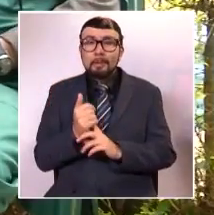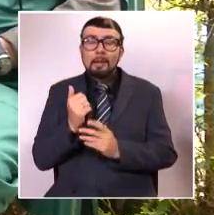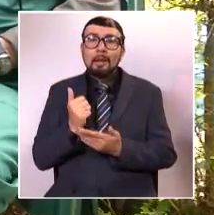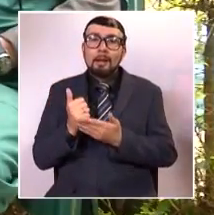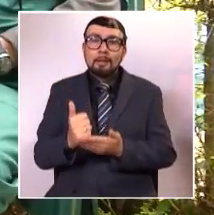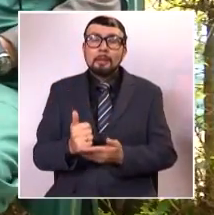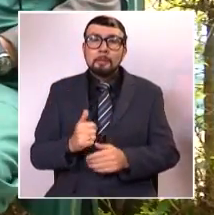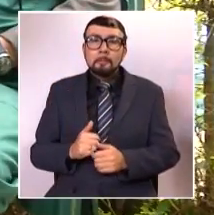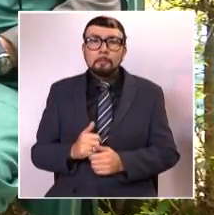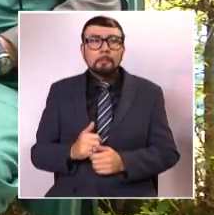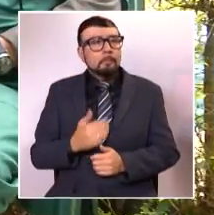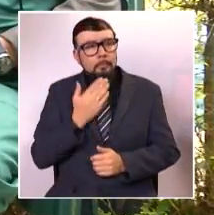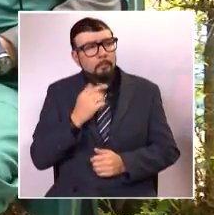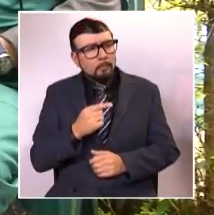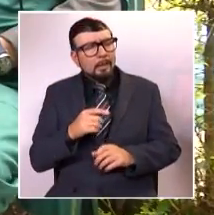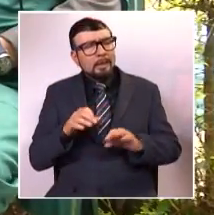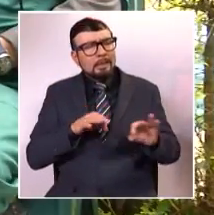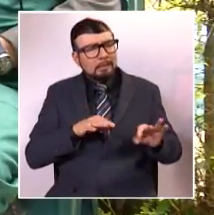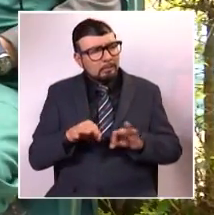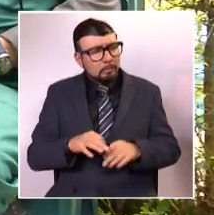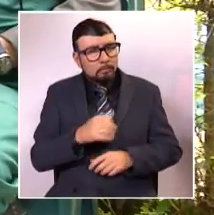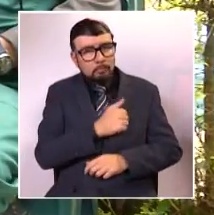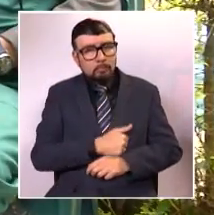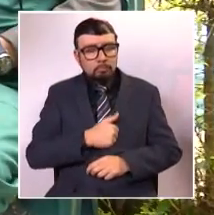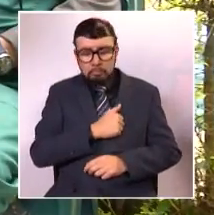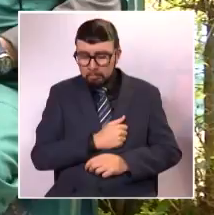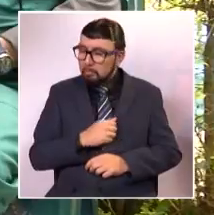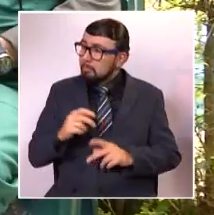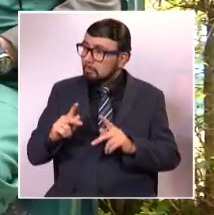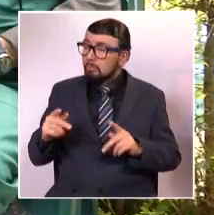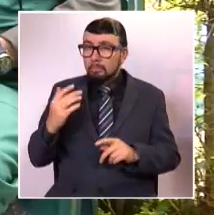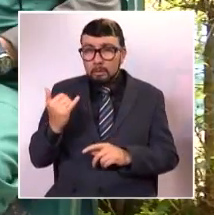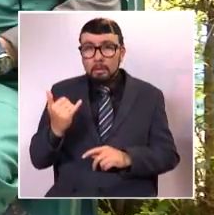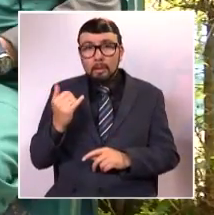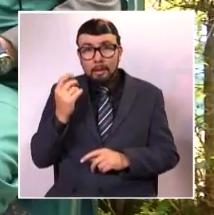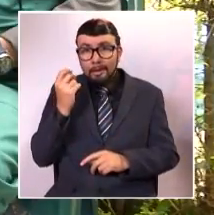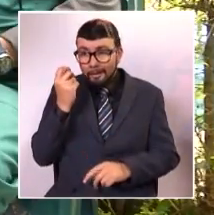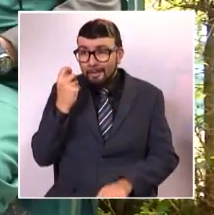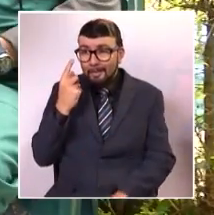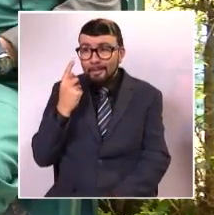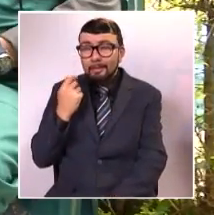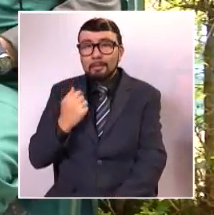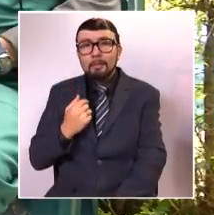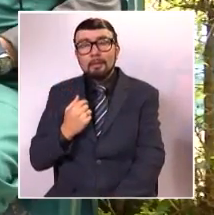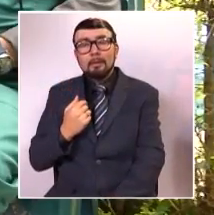en términos para que nuestros televidentes puedan entender como decimos nosotros